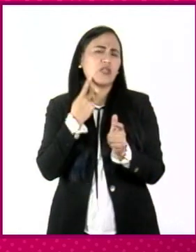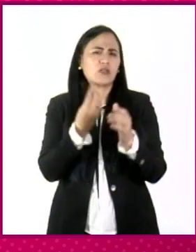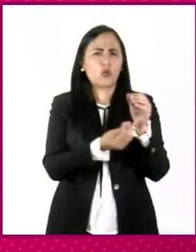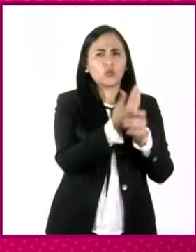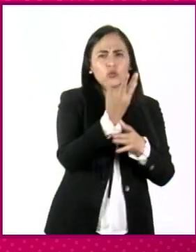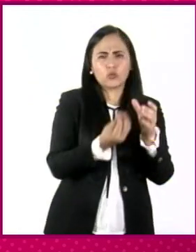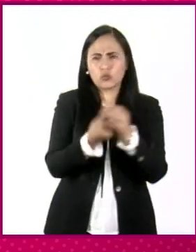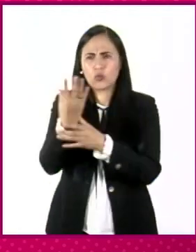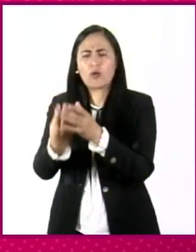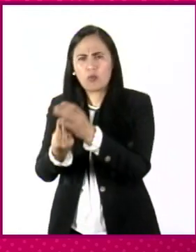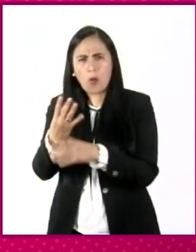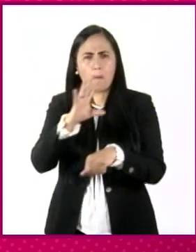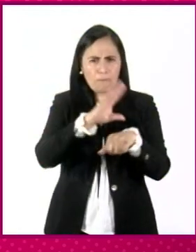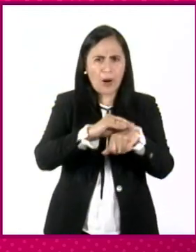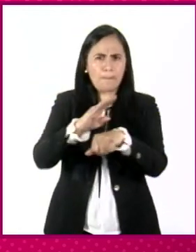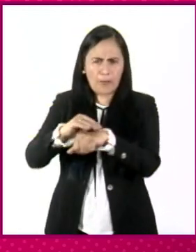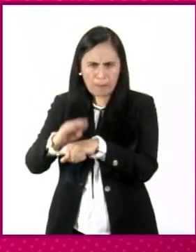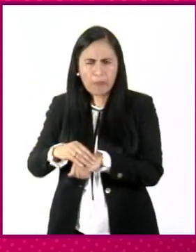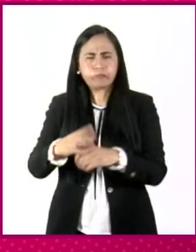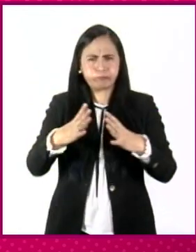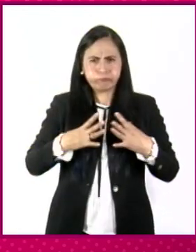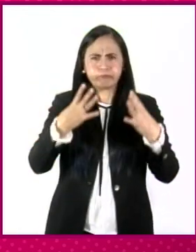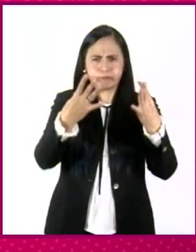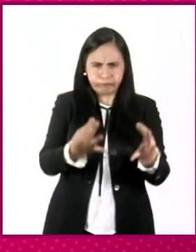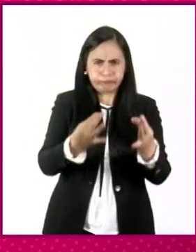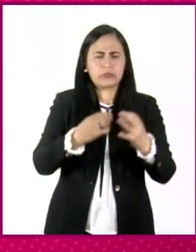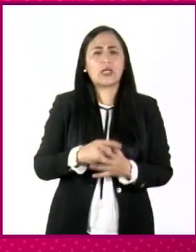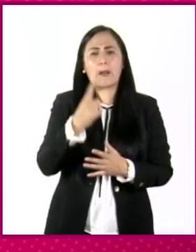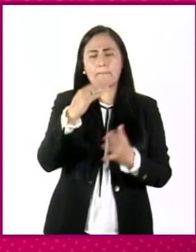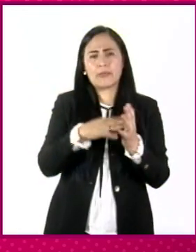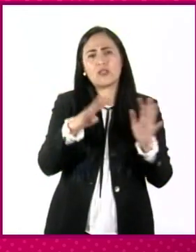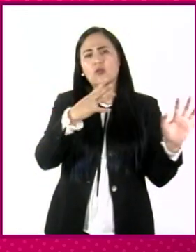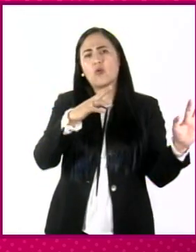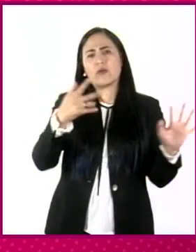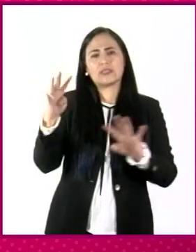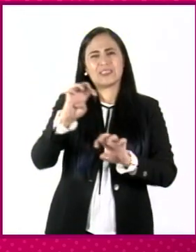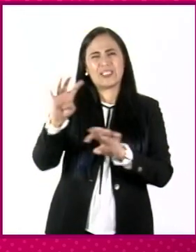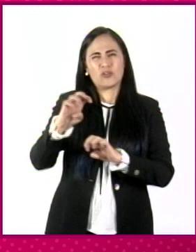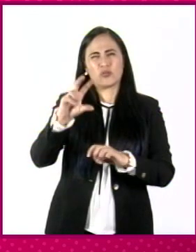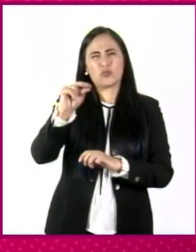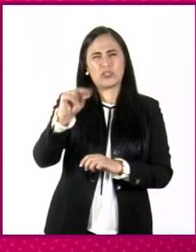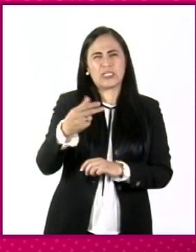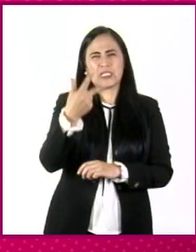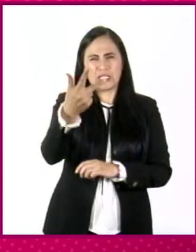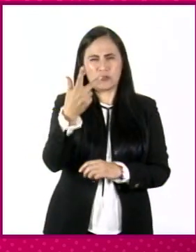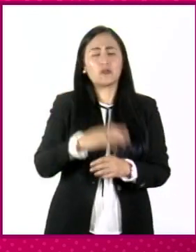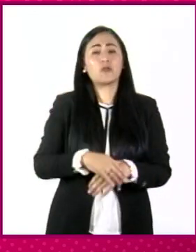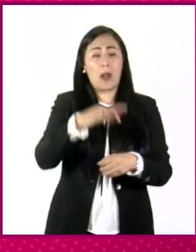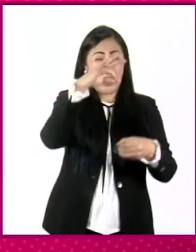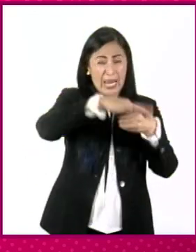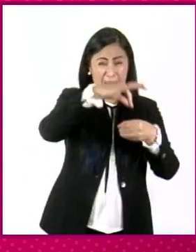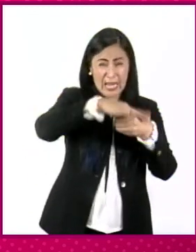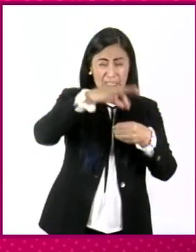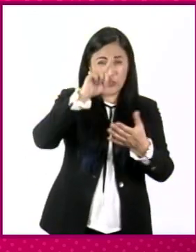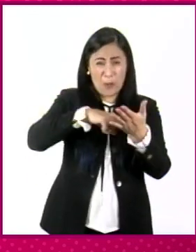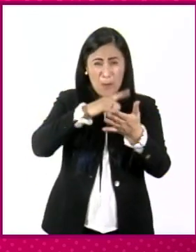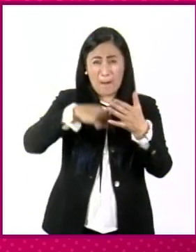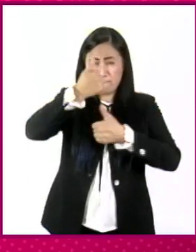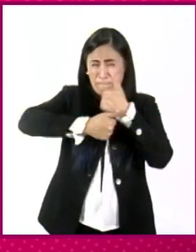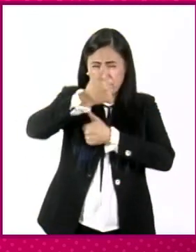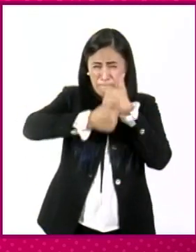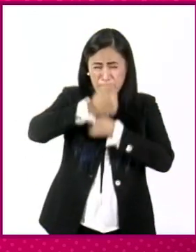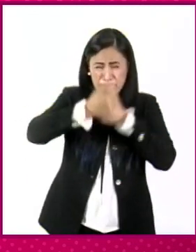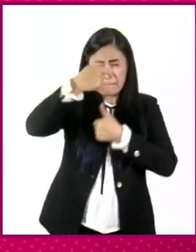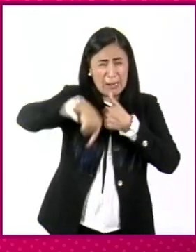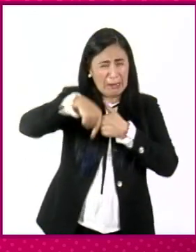diferentes partidos políticos, y ello permitió que en 1988 se diera la primera elección pues, más competida de la historia de nuestro